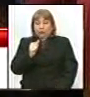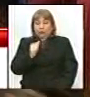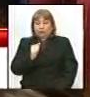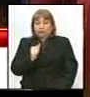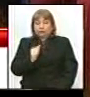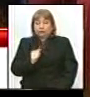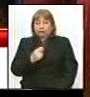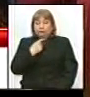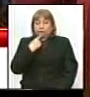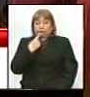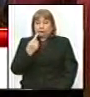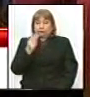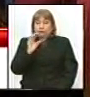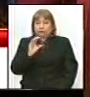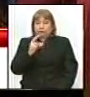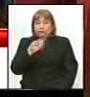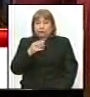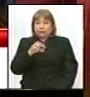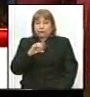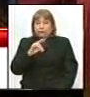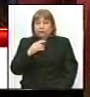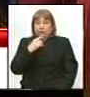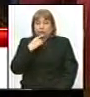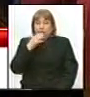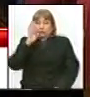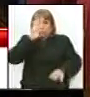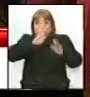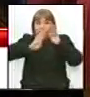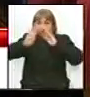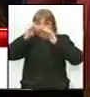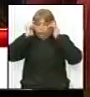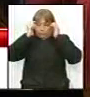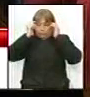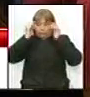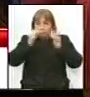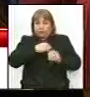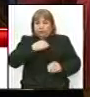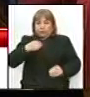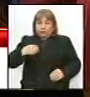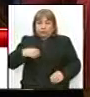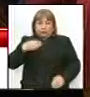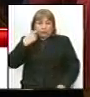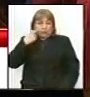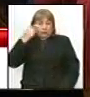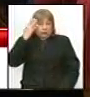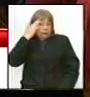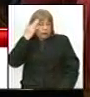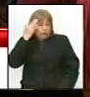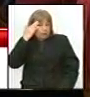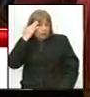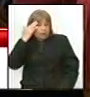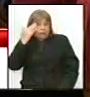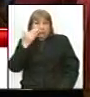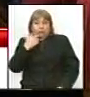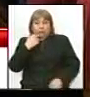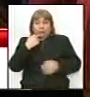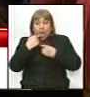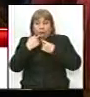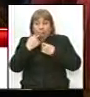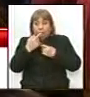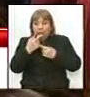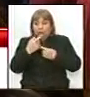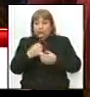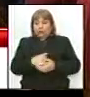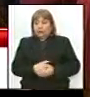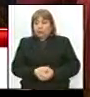sheput es preocupación lo que ha salido de un diario de que los miembros el consejo conocían lo que viene el informe la señora castor